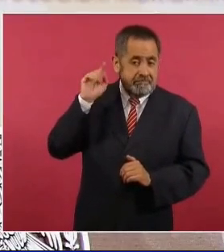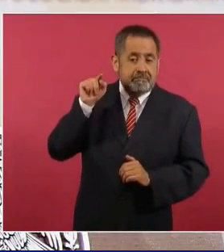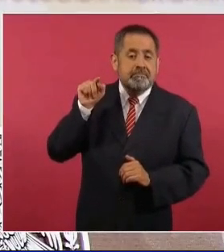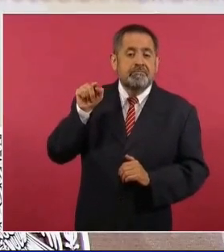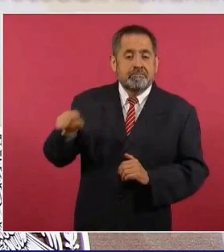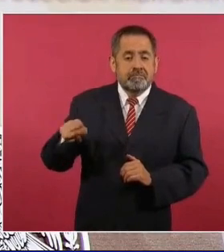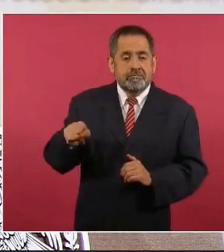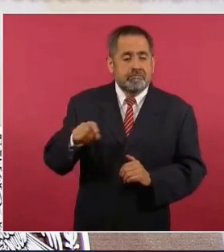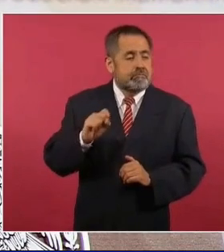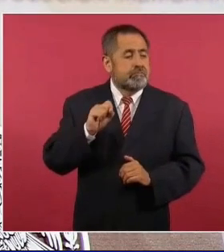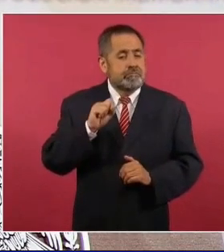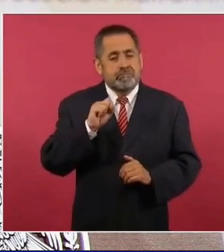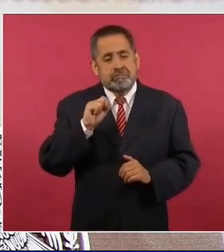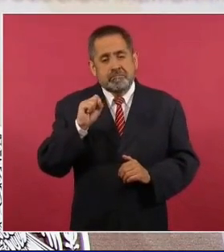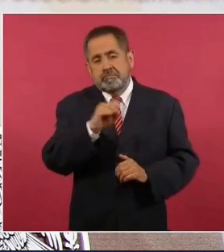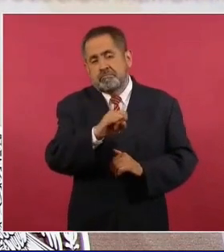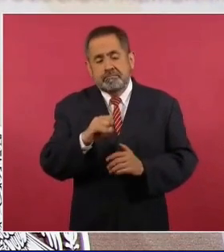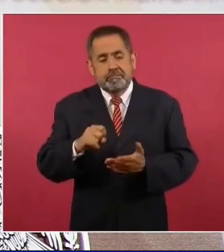lo de la prisión